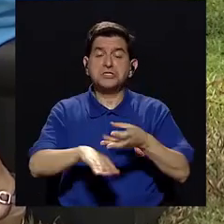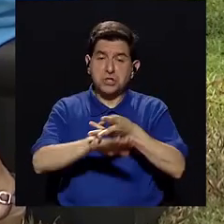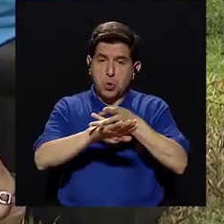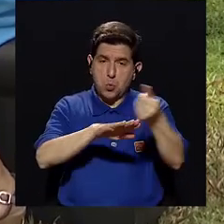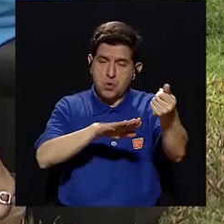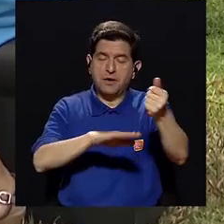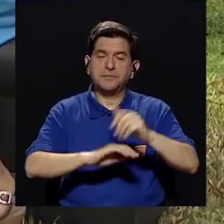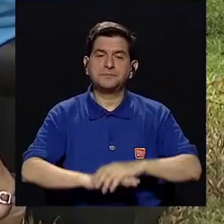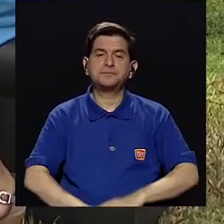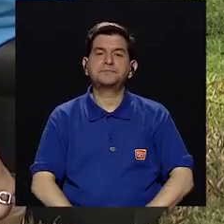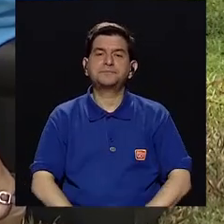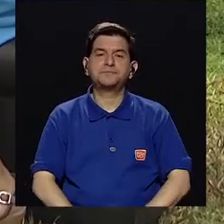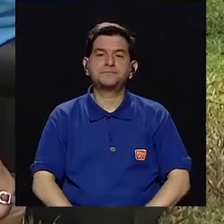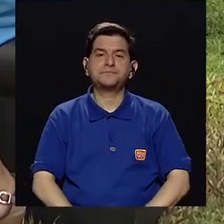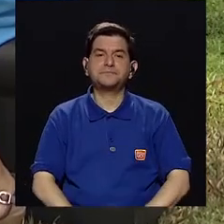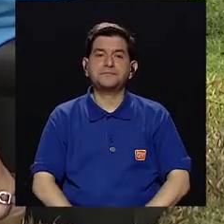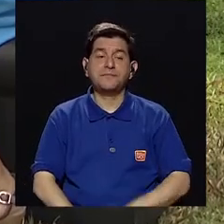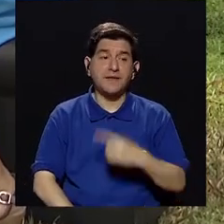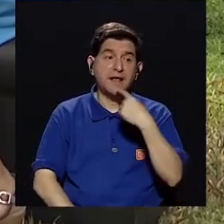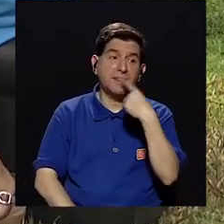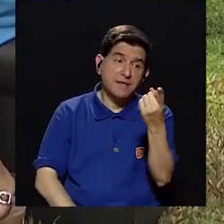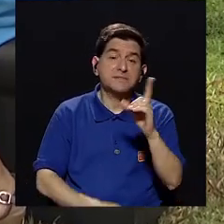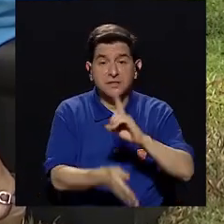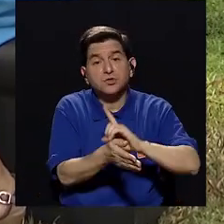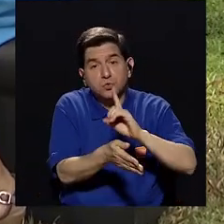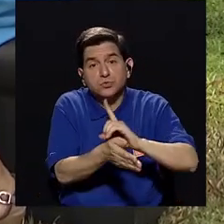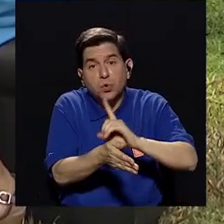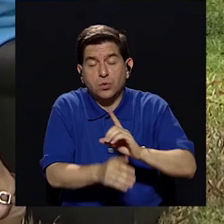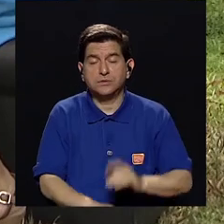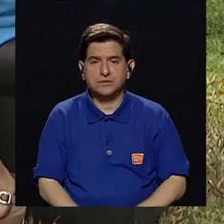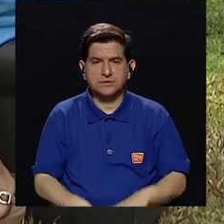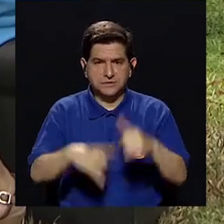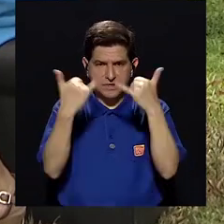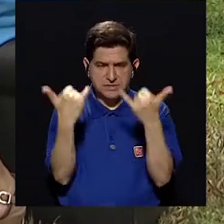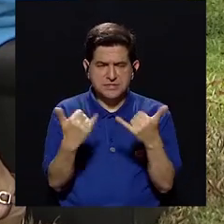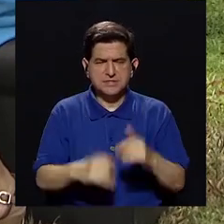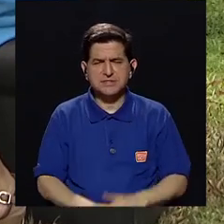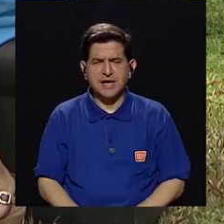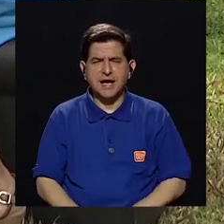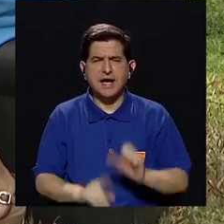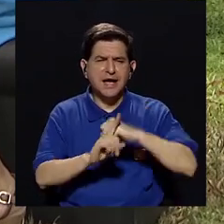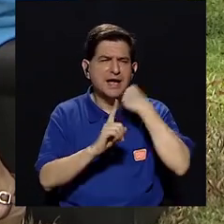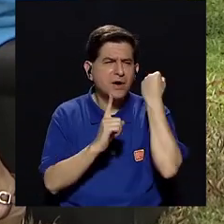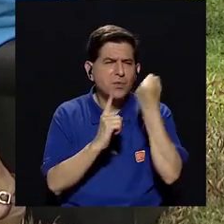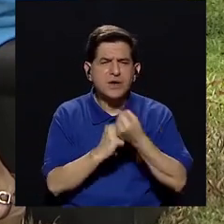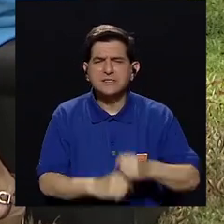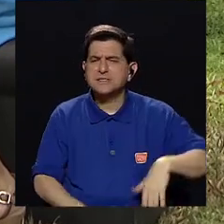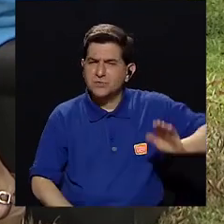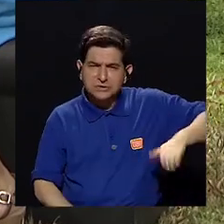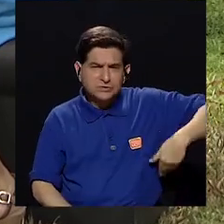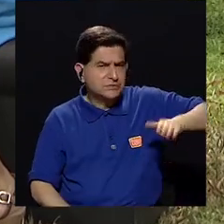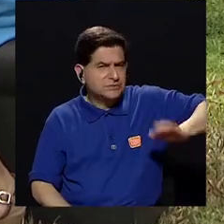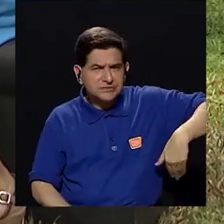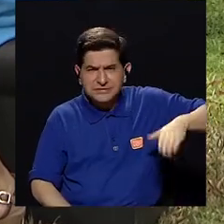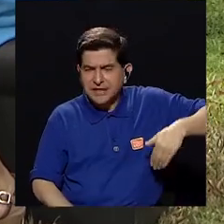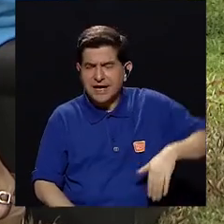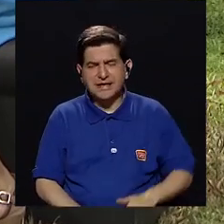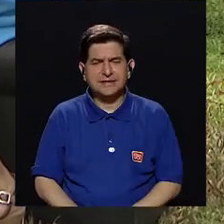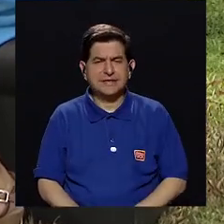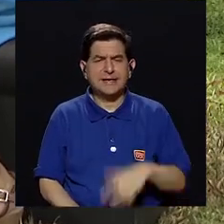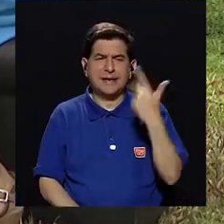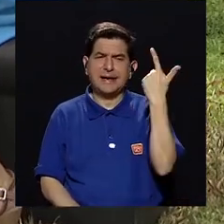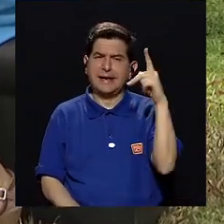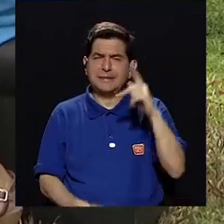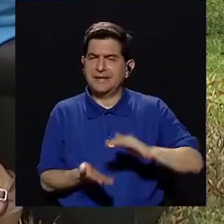bueno según dicen los médicos y así es en estadios más más tardíos pues es mayor en mayor el riesgo